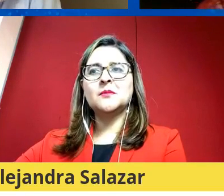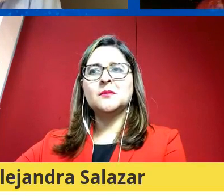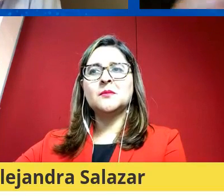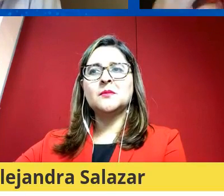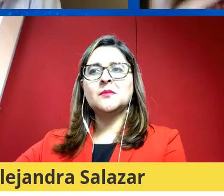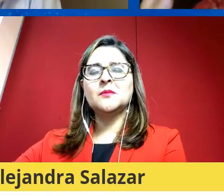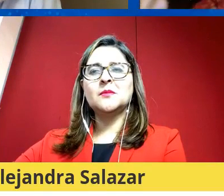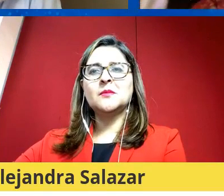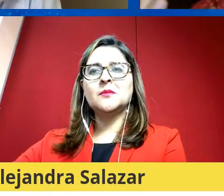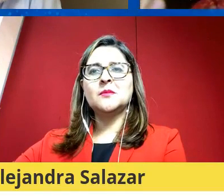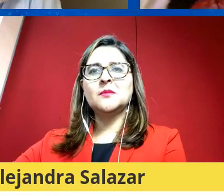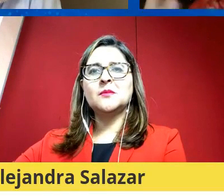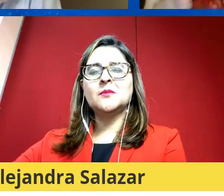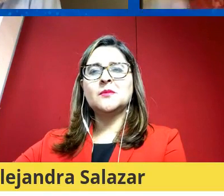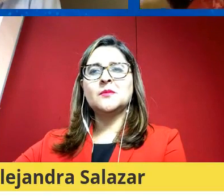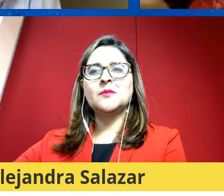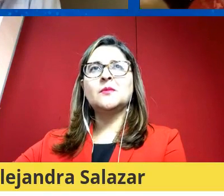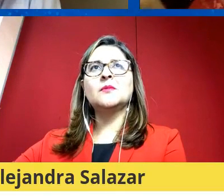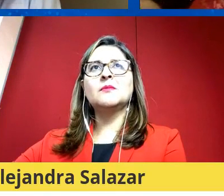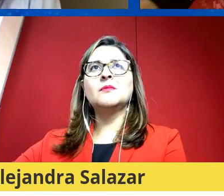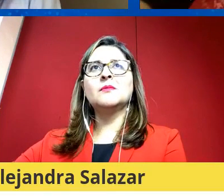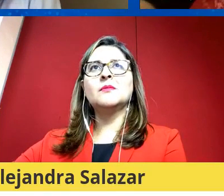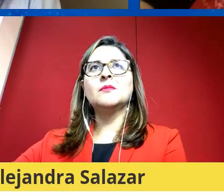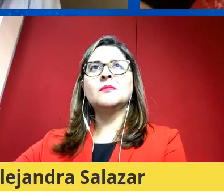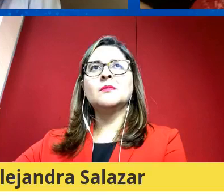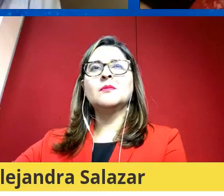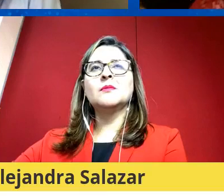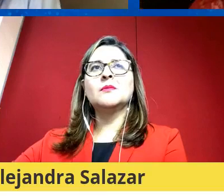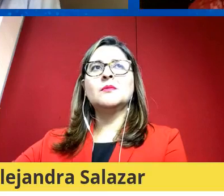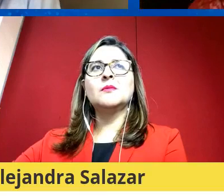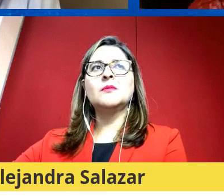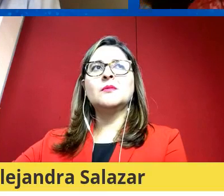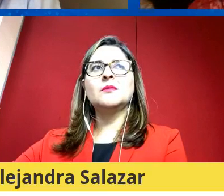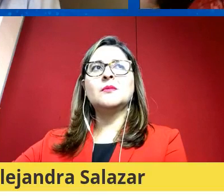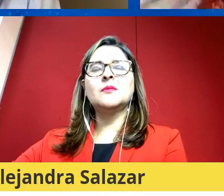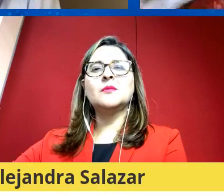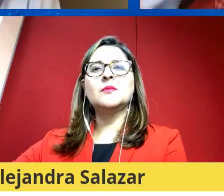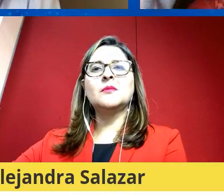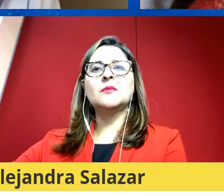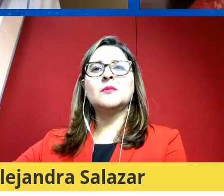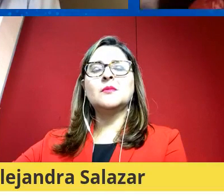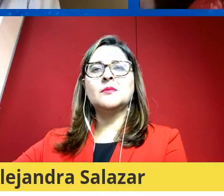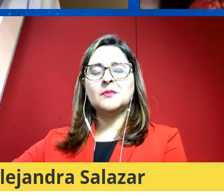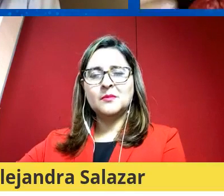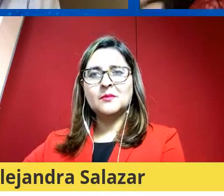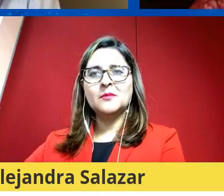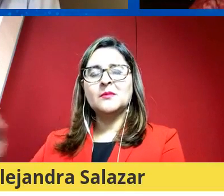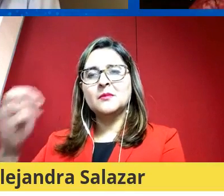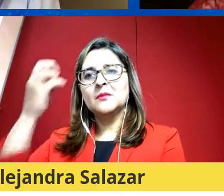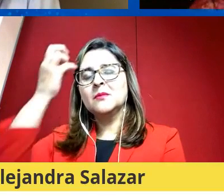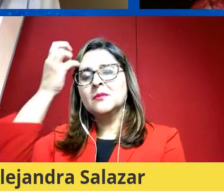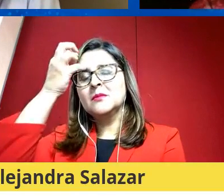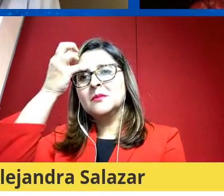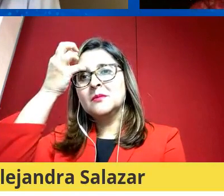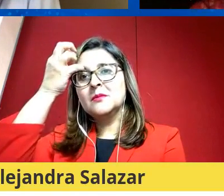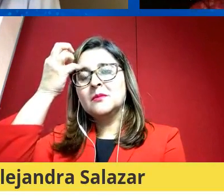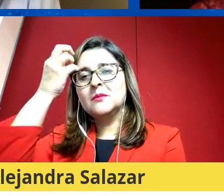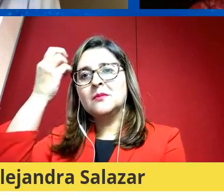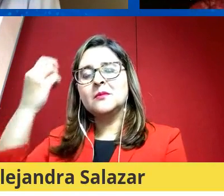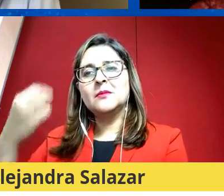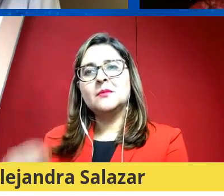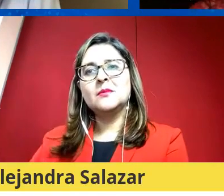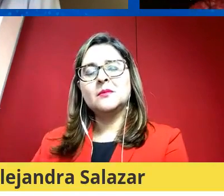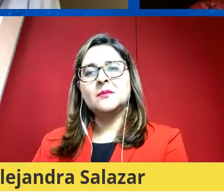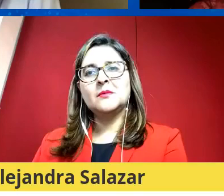que tenemos de territorio. Y este tipo de situaciones las tiene muy